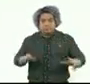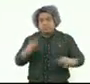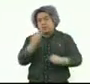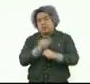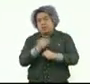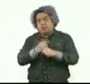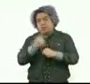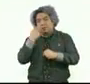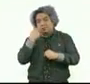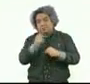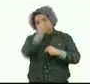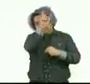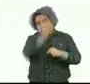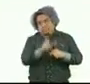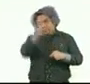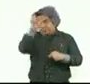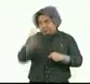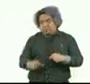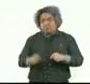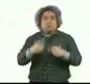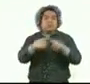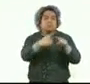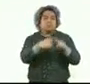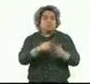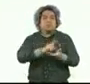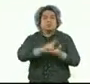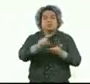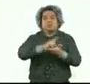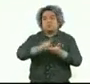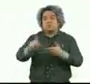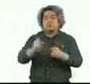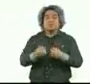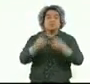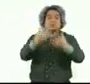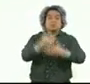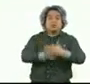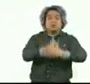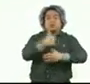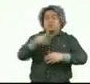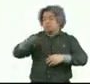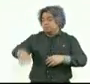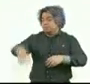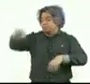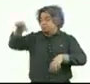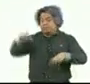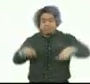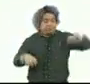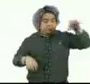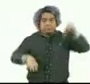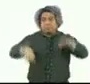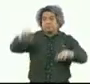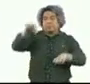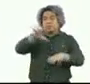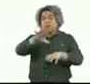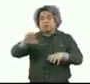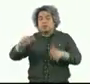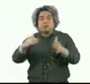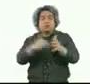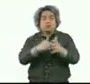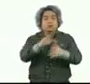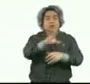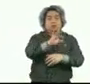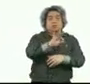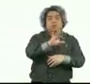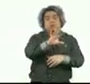parar mucho, pero se las dejamos, son los datos por cada uno de los grupos de edad y podemos ver que ya tenemos un avance de más de medio millón de personas del grupo de 40 a